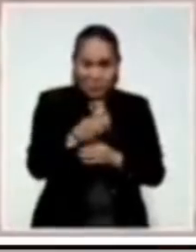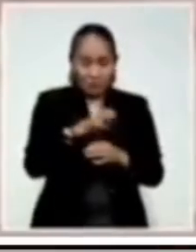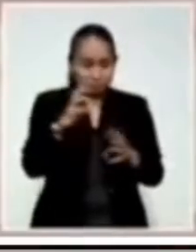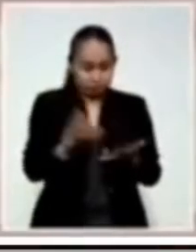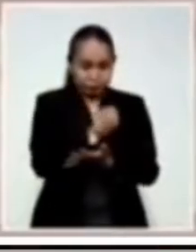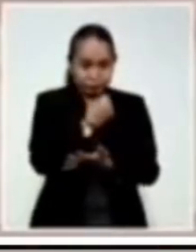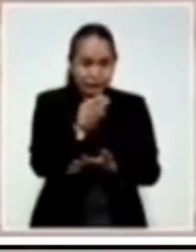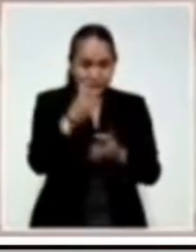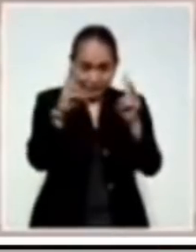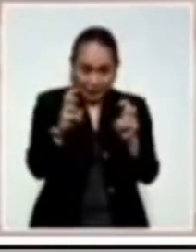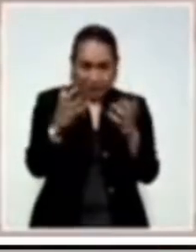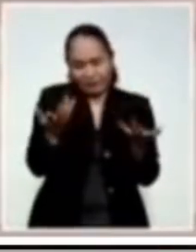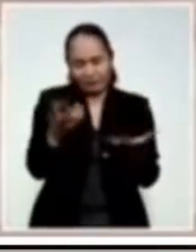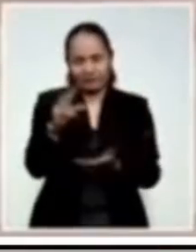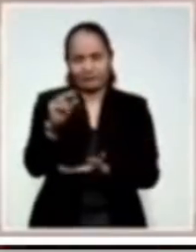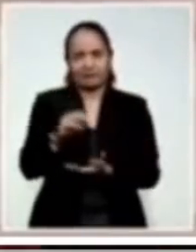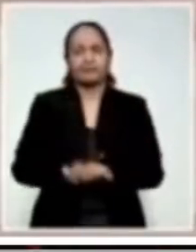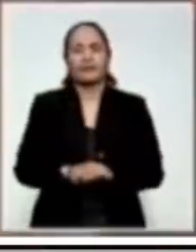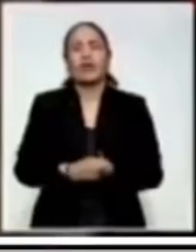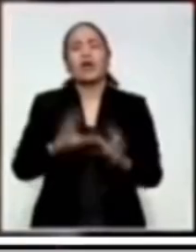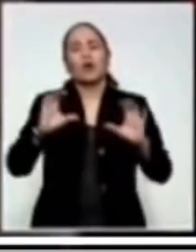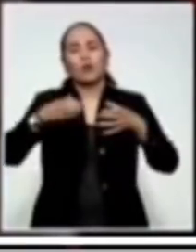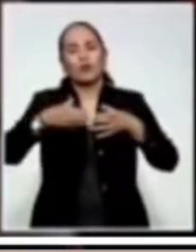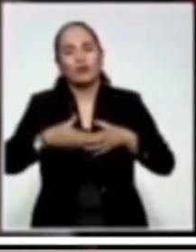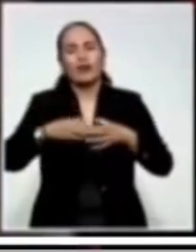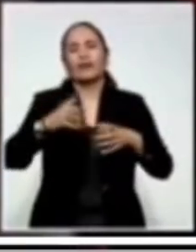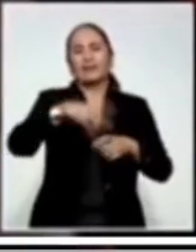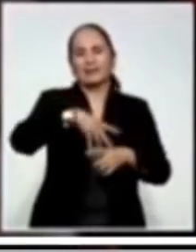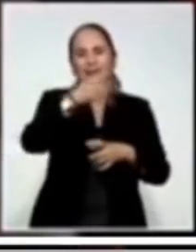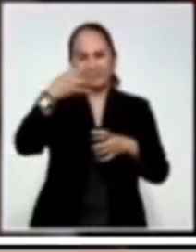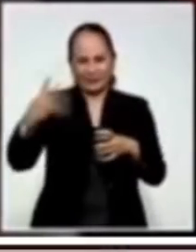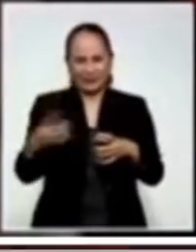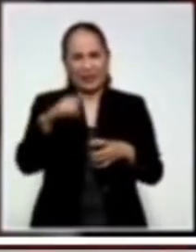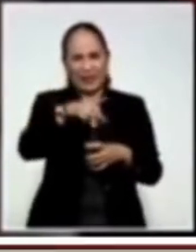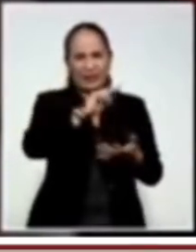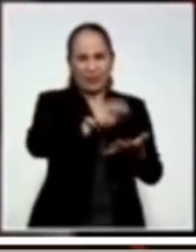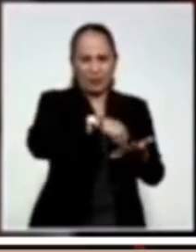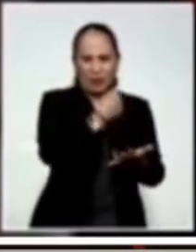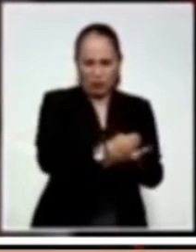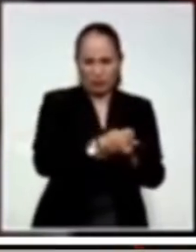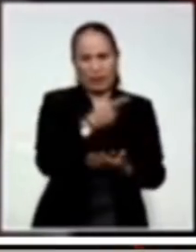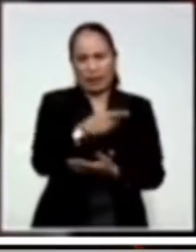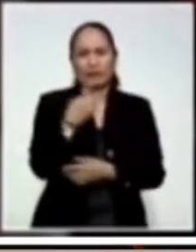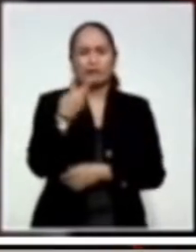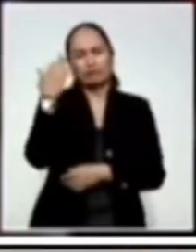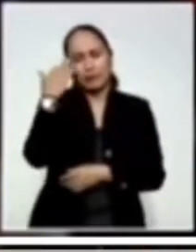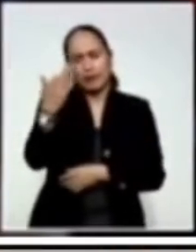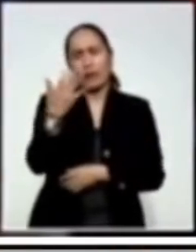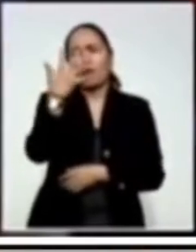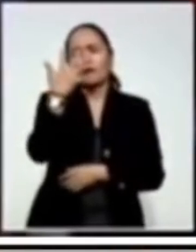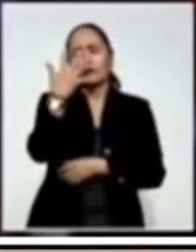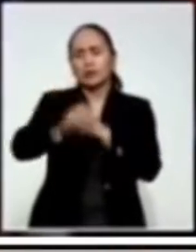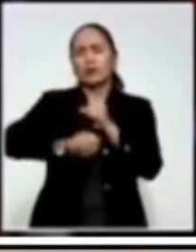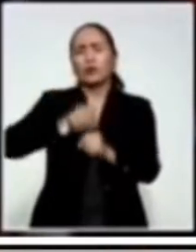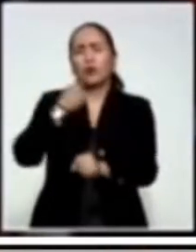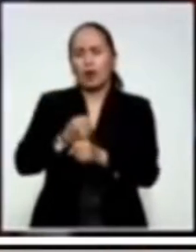terminar, solamente un tema de la comunidad LGBTI de Tamaulipas. desde hace 5 años han estado, como